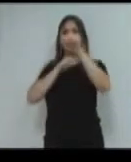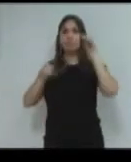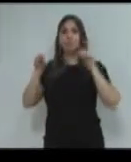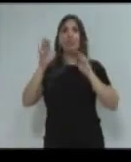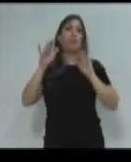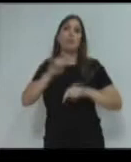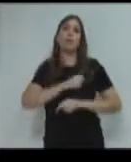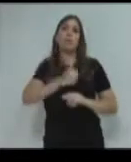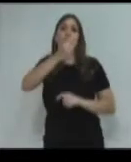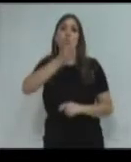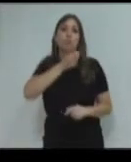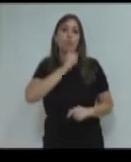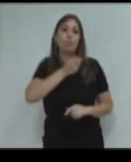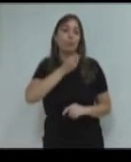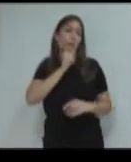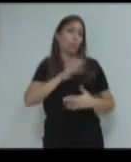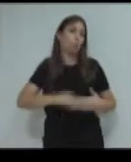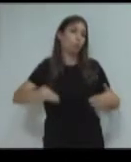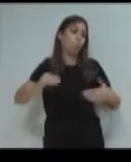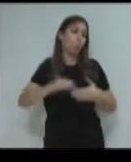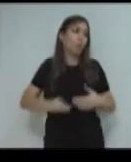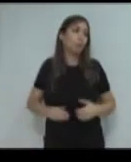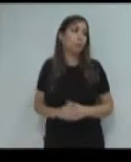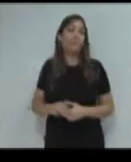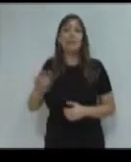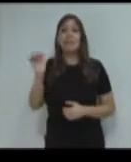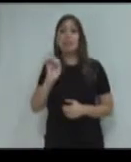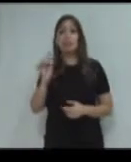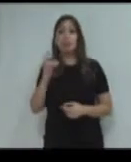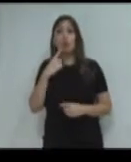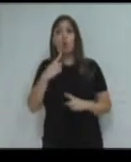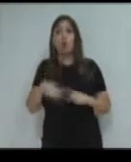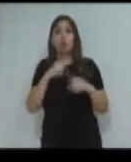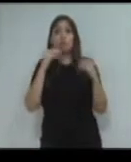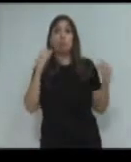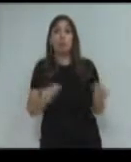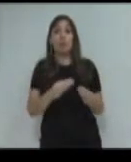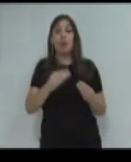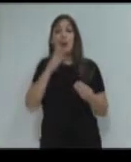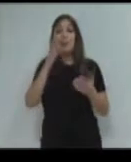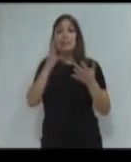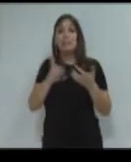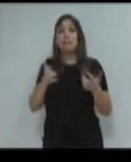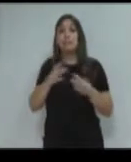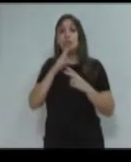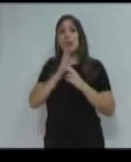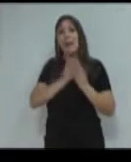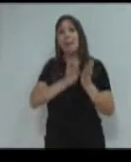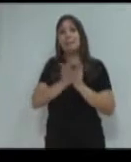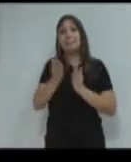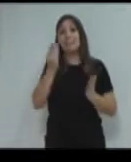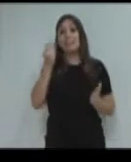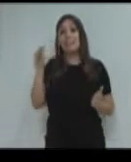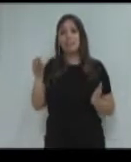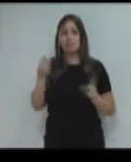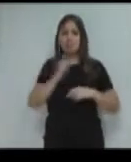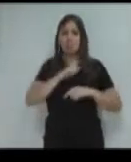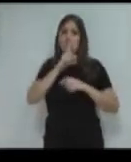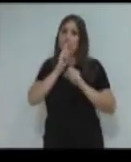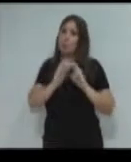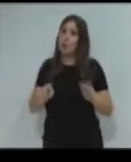lo hace más complicado para el usuario, ¿no? Unas las mejoran y otra, por ejemplo, en el caso de ahora del test alternativo, la